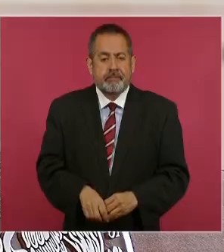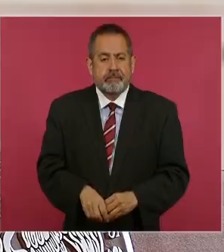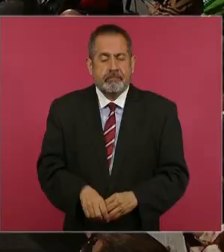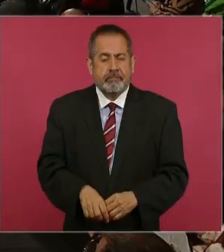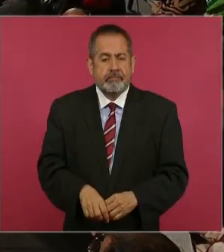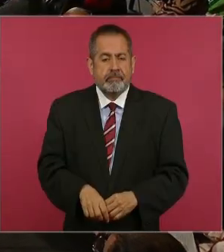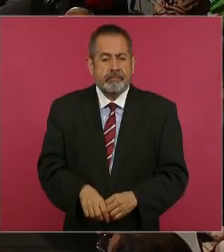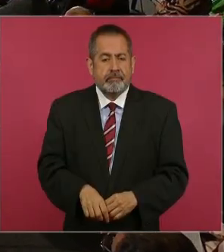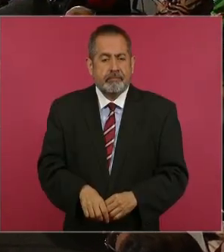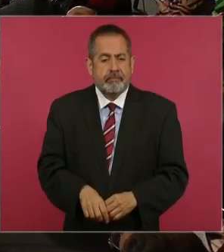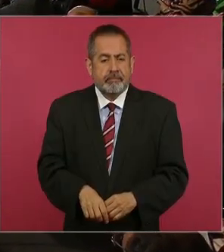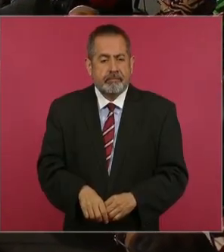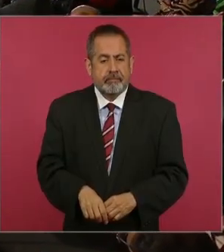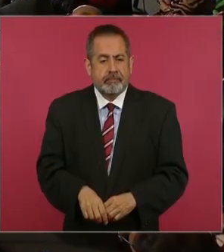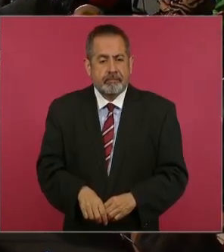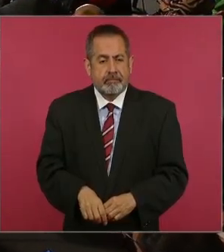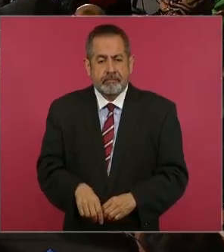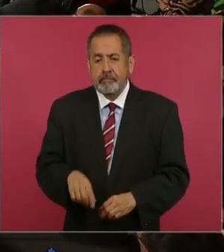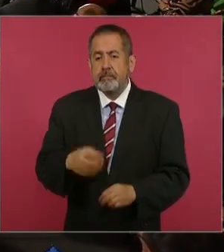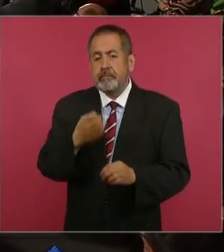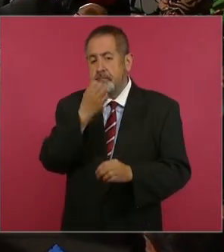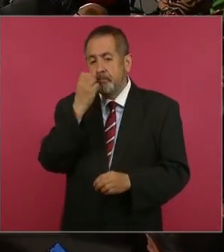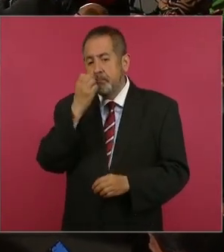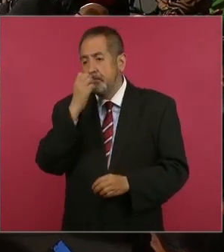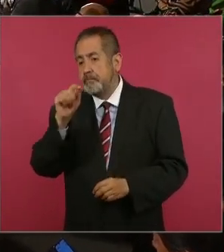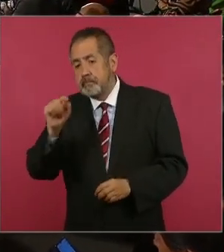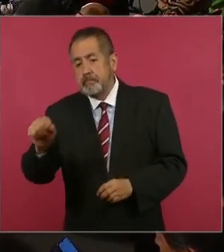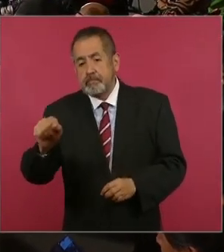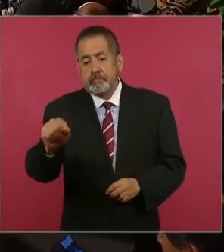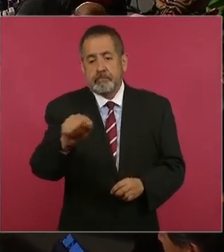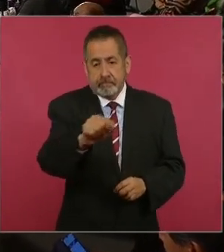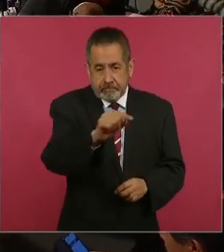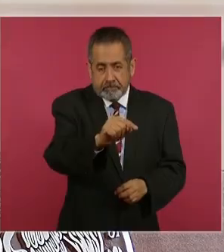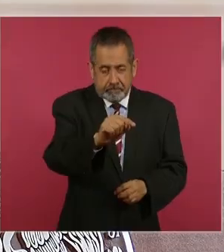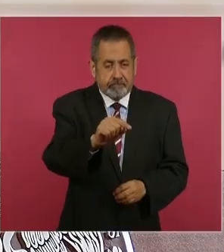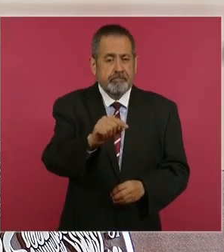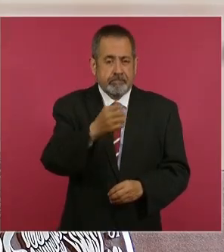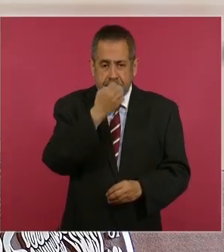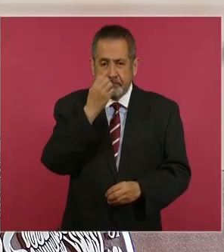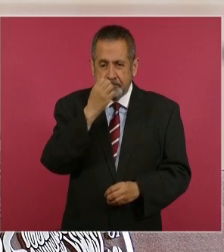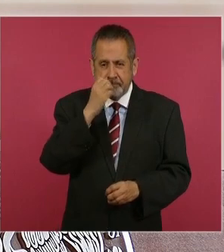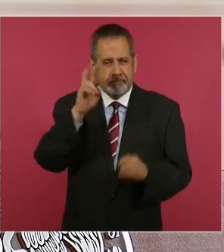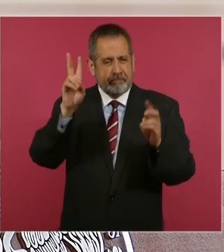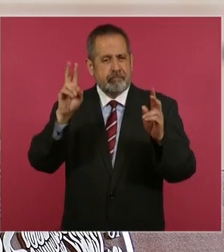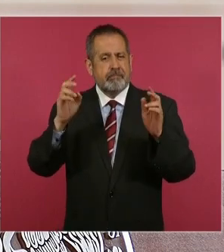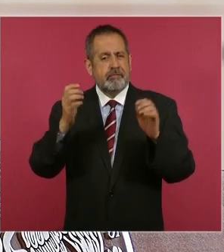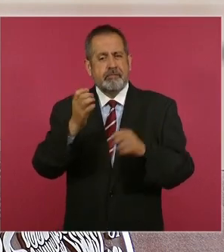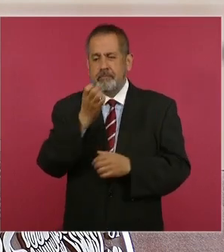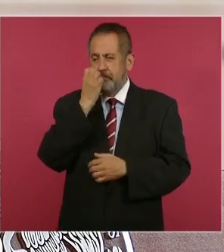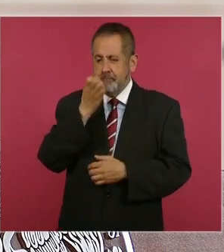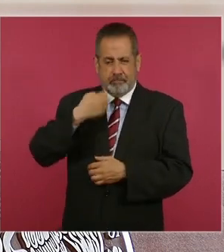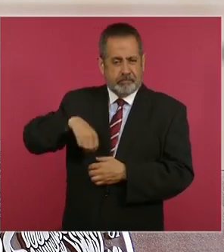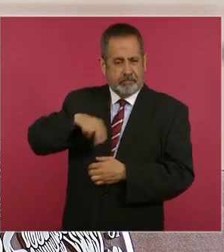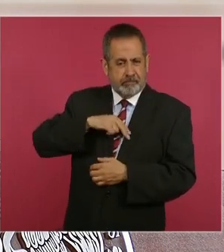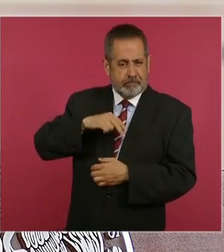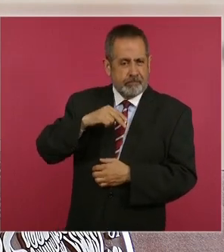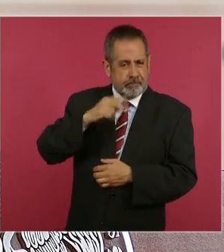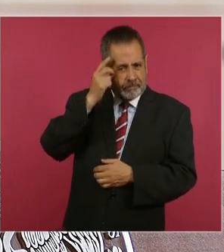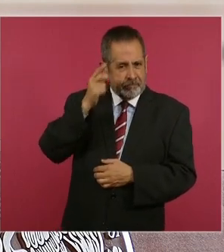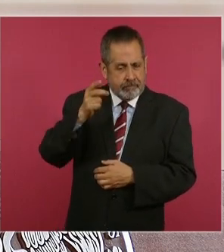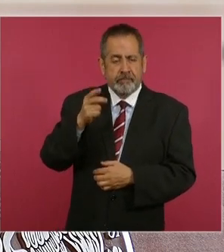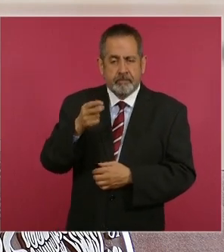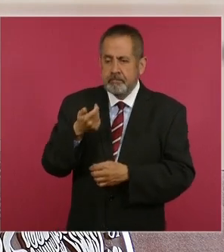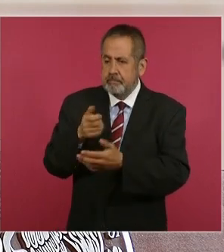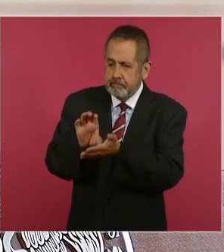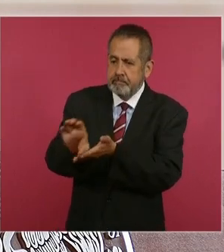el apoyo a todas las escuelas con el programa la escuela es nuestra y